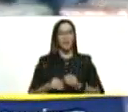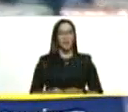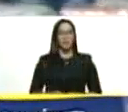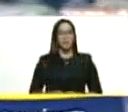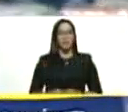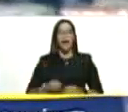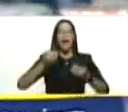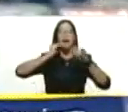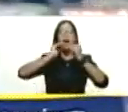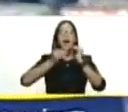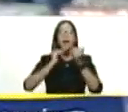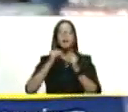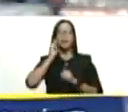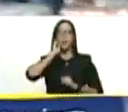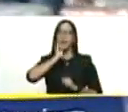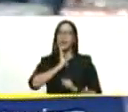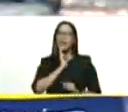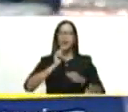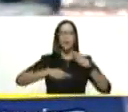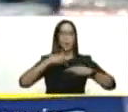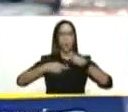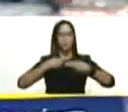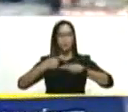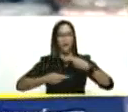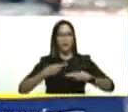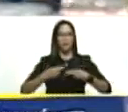A la ética bolivariana y revolucionaria.